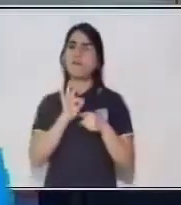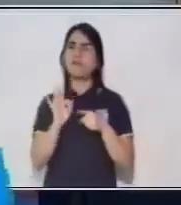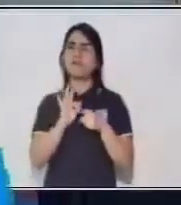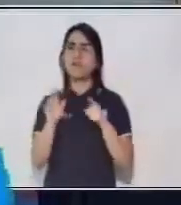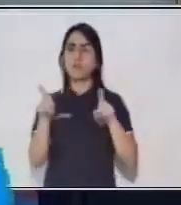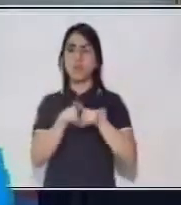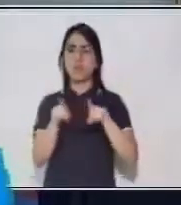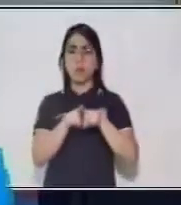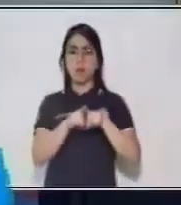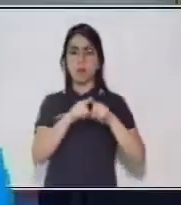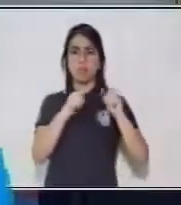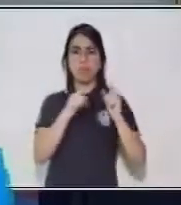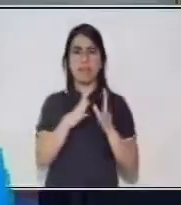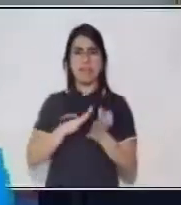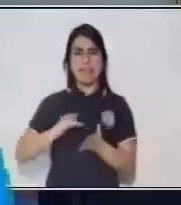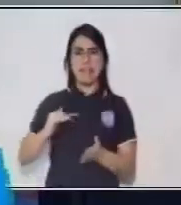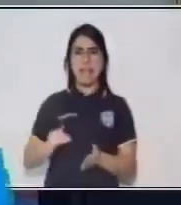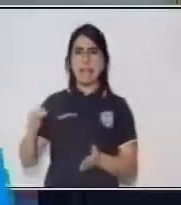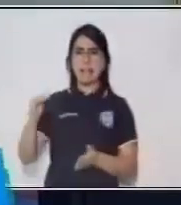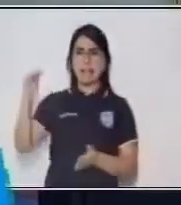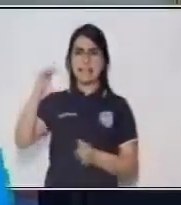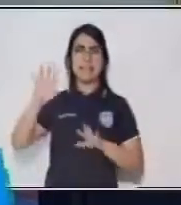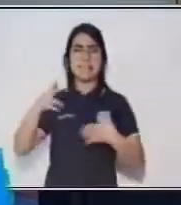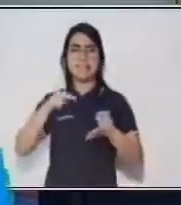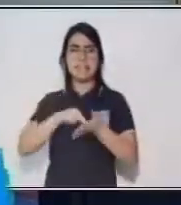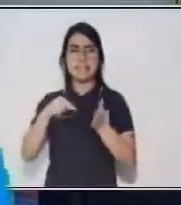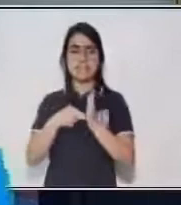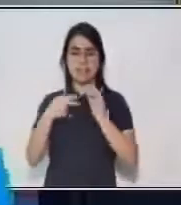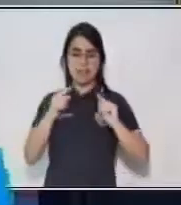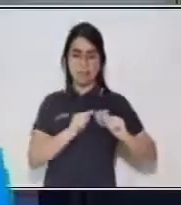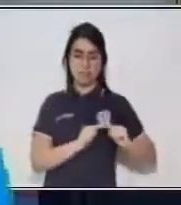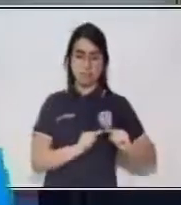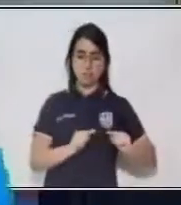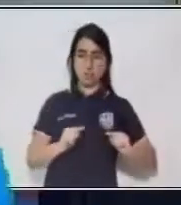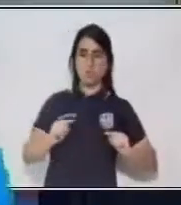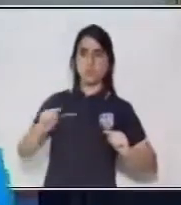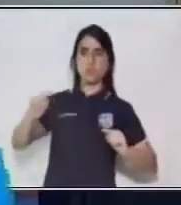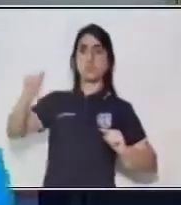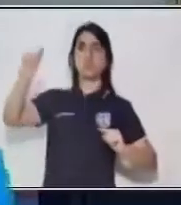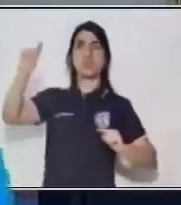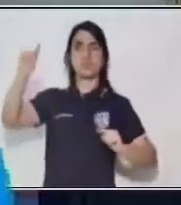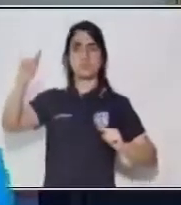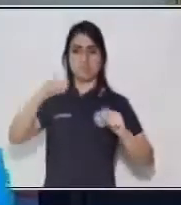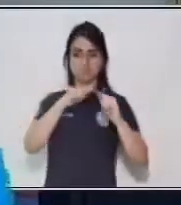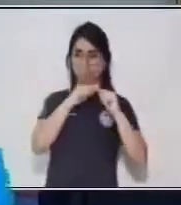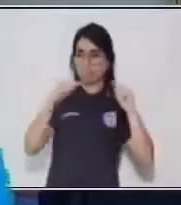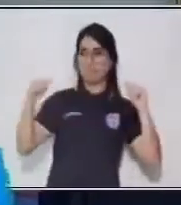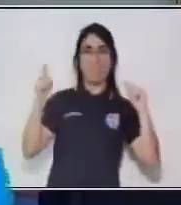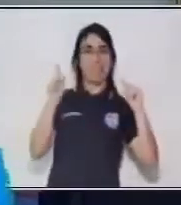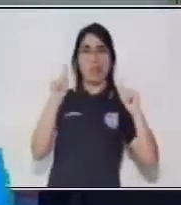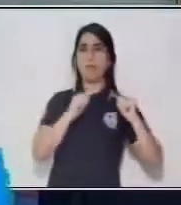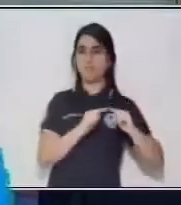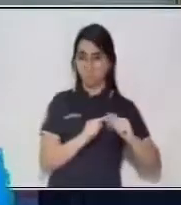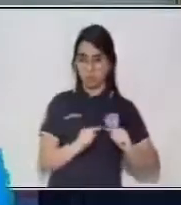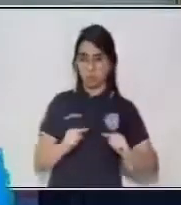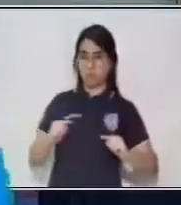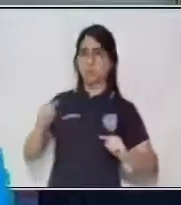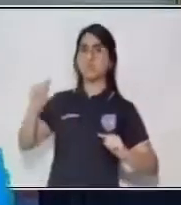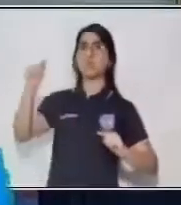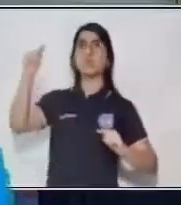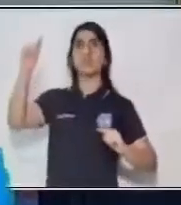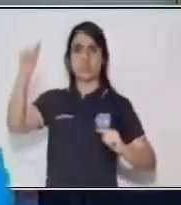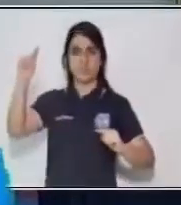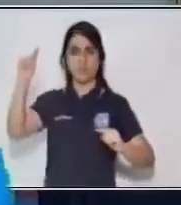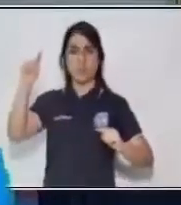esta forma, va a ir así, cuando la base, el número que tengamos aquí en la base,